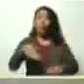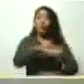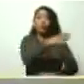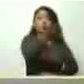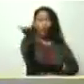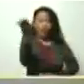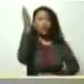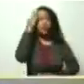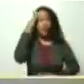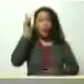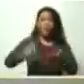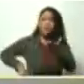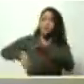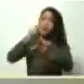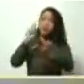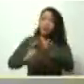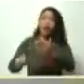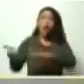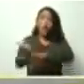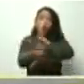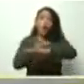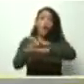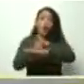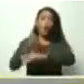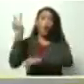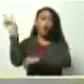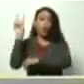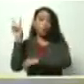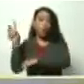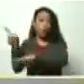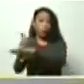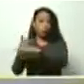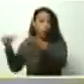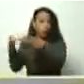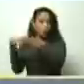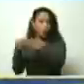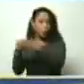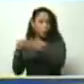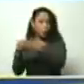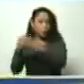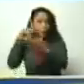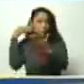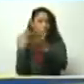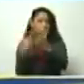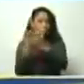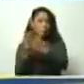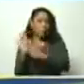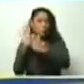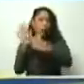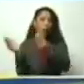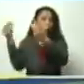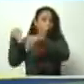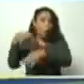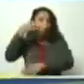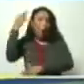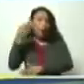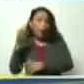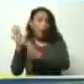firmado entre el gobierno de Venezuela como consta en el acuerdo original,